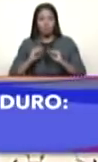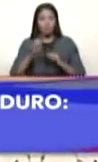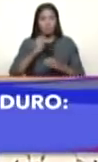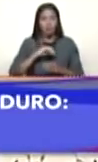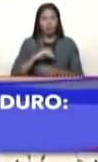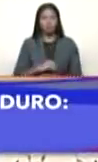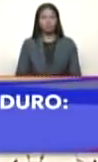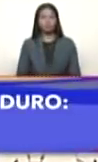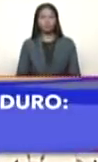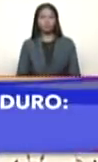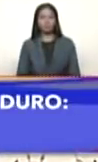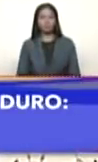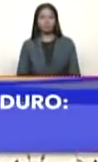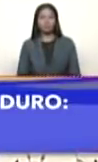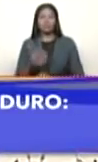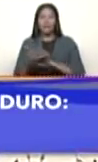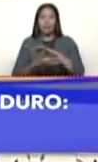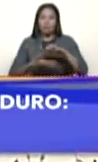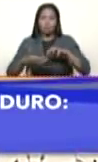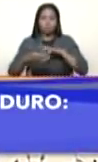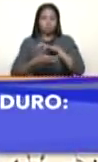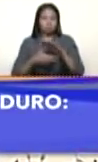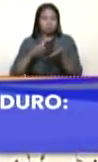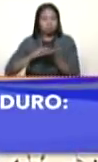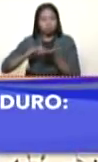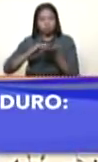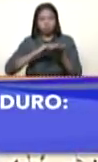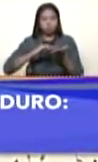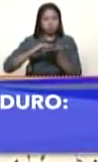¿verdad? Hay problemas que hay que resolver